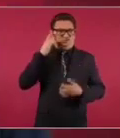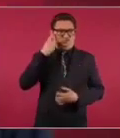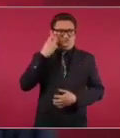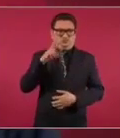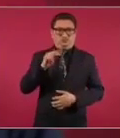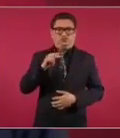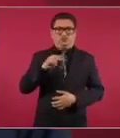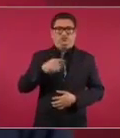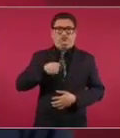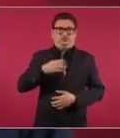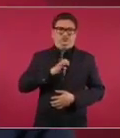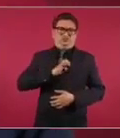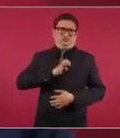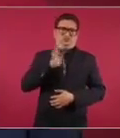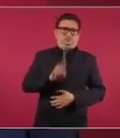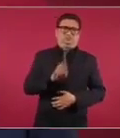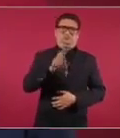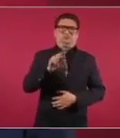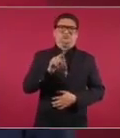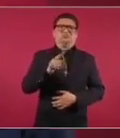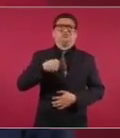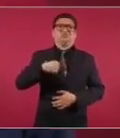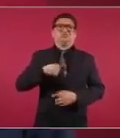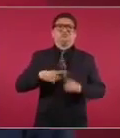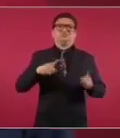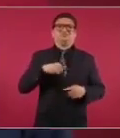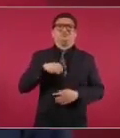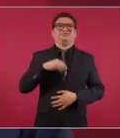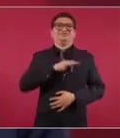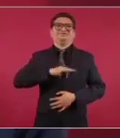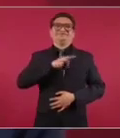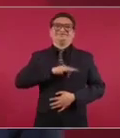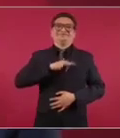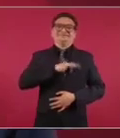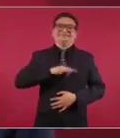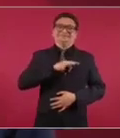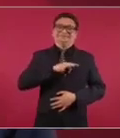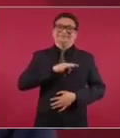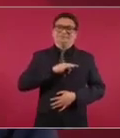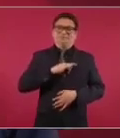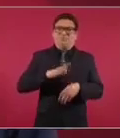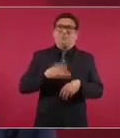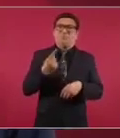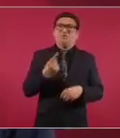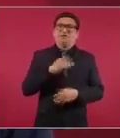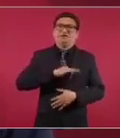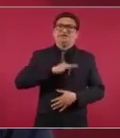menos odio. Yo soy feliz. ¿Por qué soy feliz?